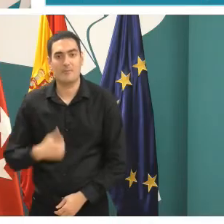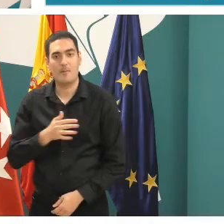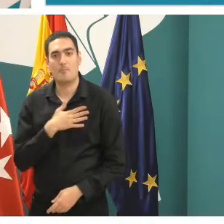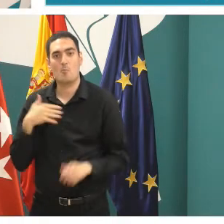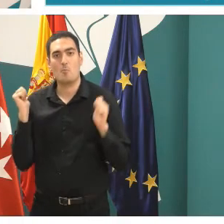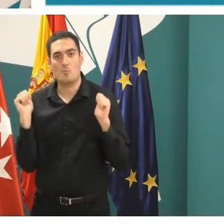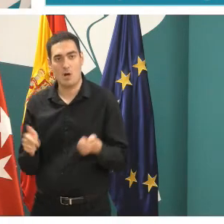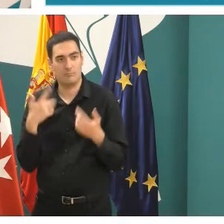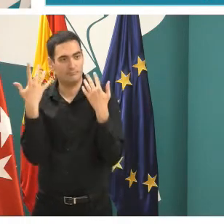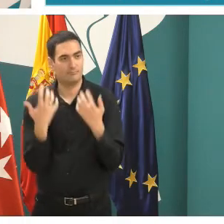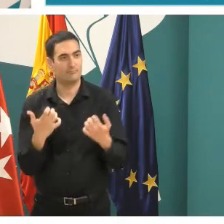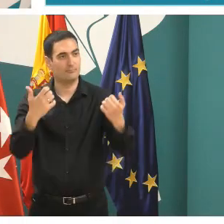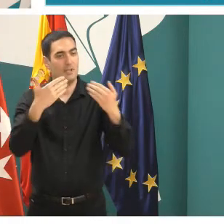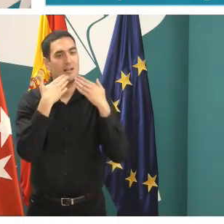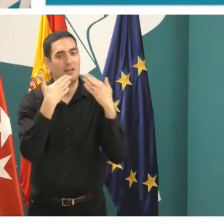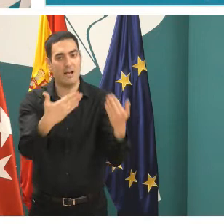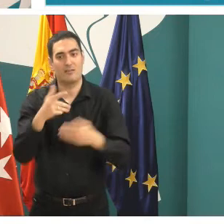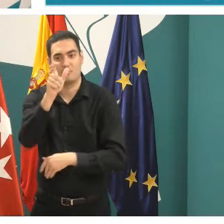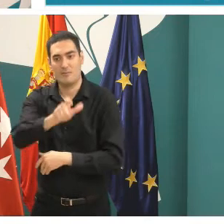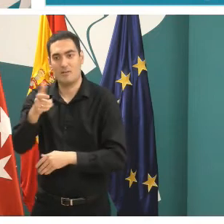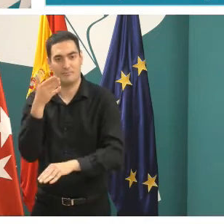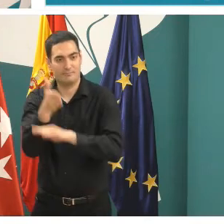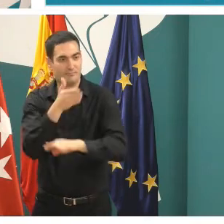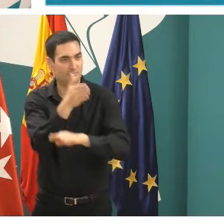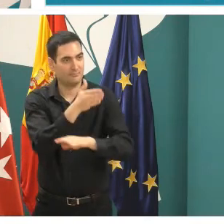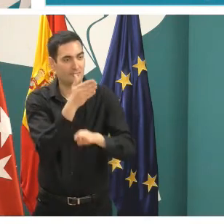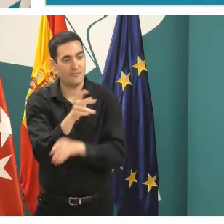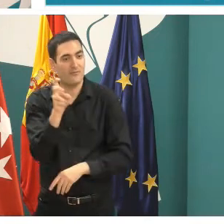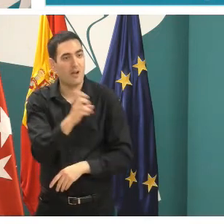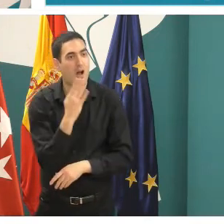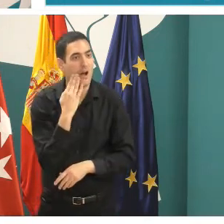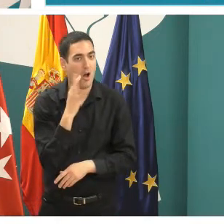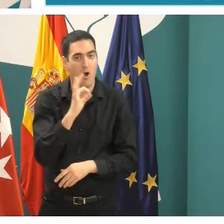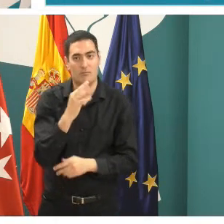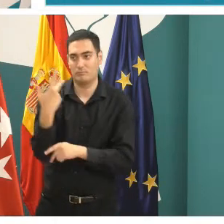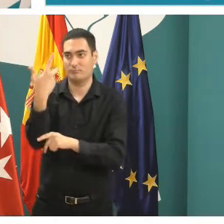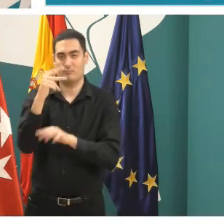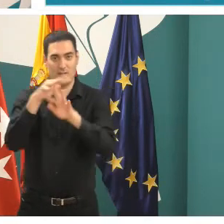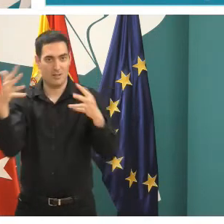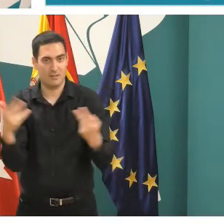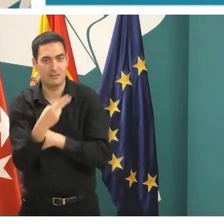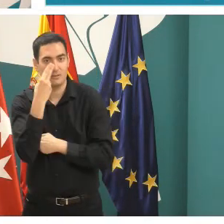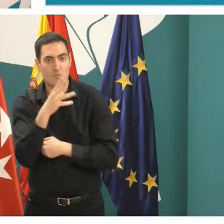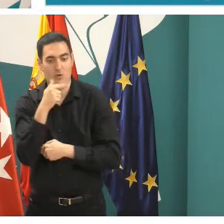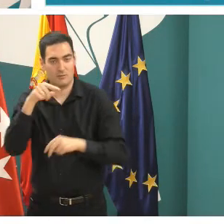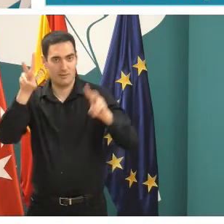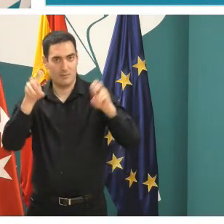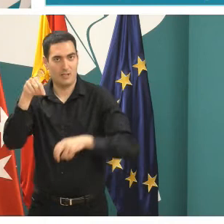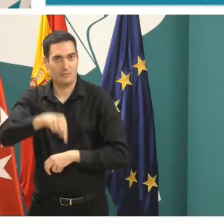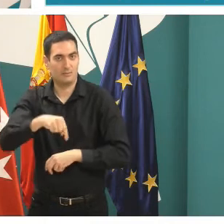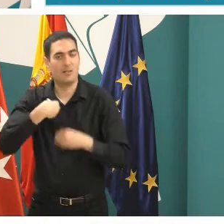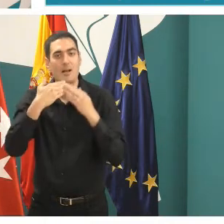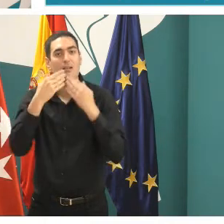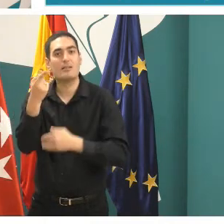queremos comenzar este evento agradeciendo a los asistentes, tanto presenciales como por videoconferencia, vuestro interés por este tema. Y queremos